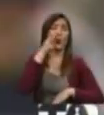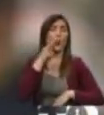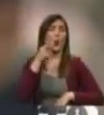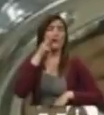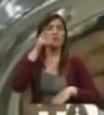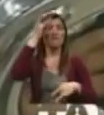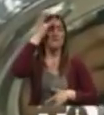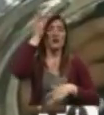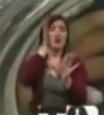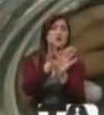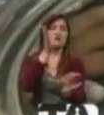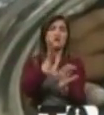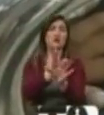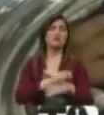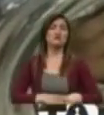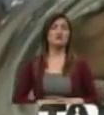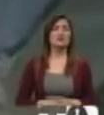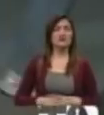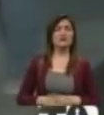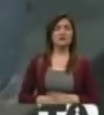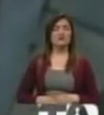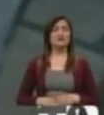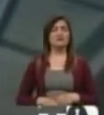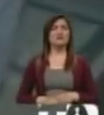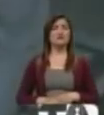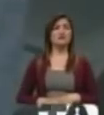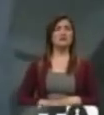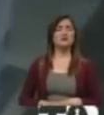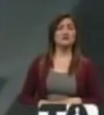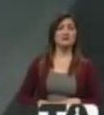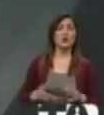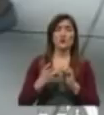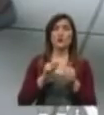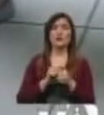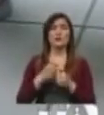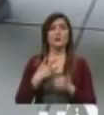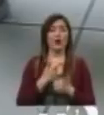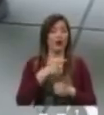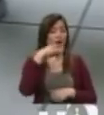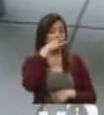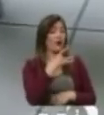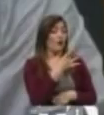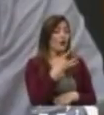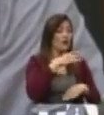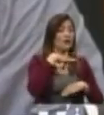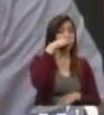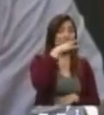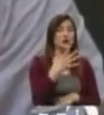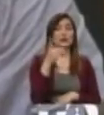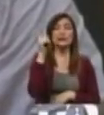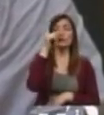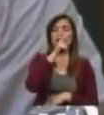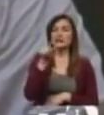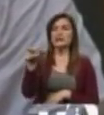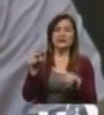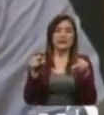son personas que psicológicamente no están bien. Pero identificar que alguien tiene este tipo de inclinaciones es muy difícil. La actividad